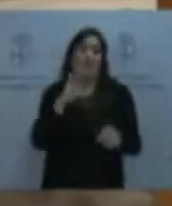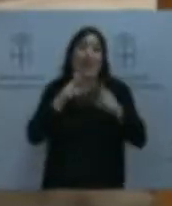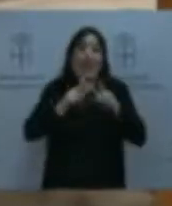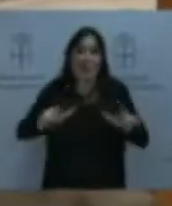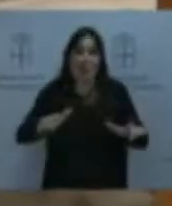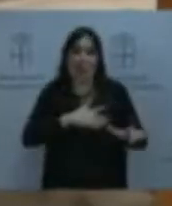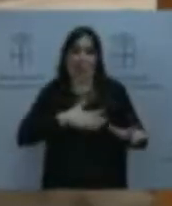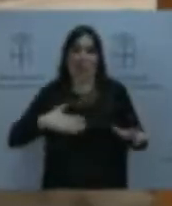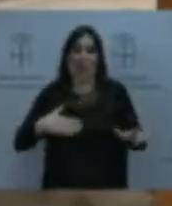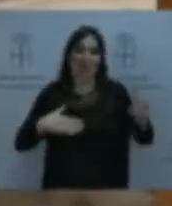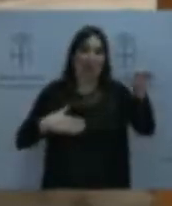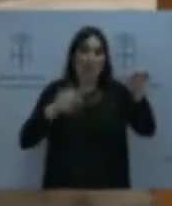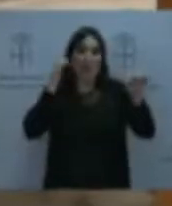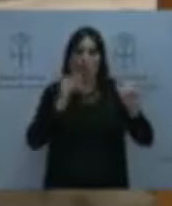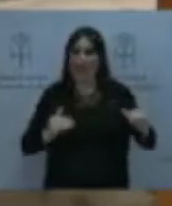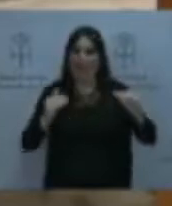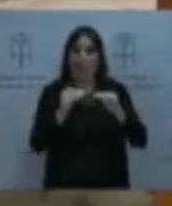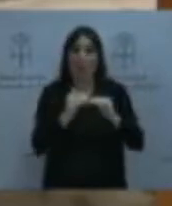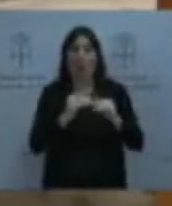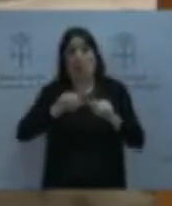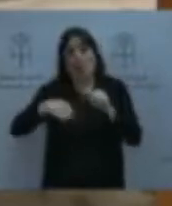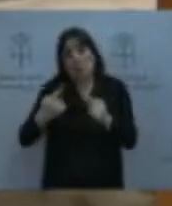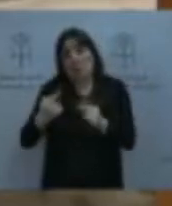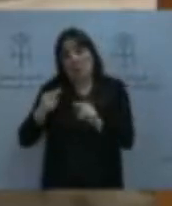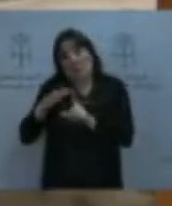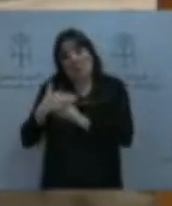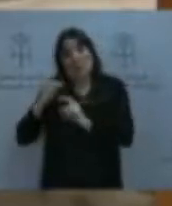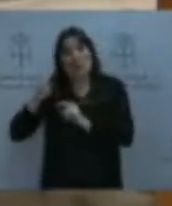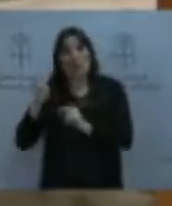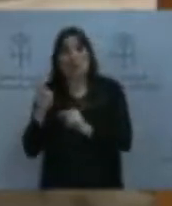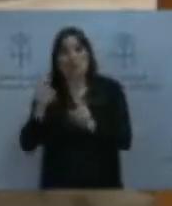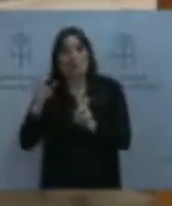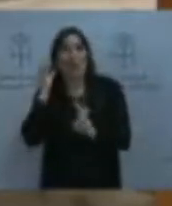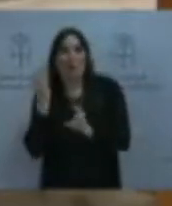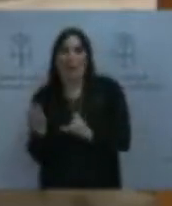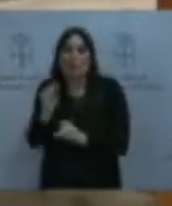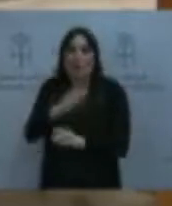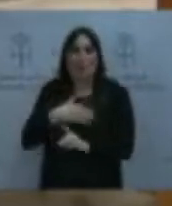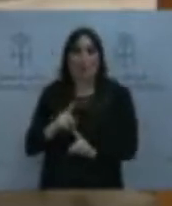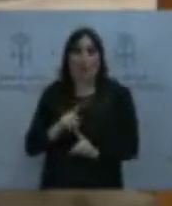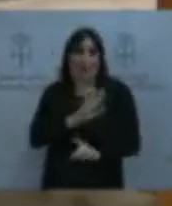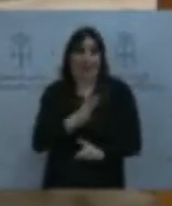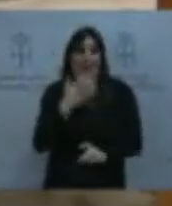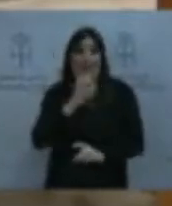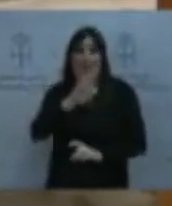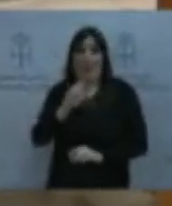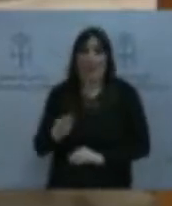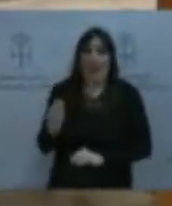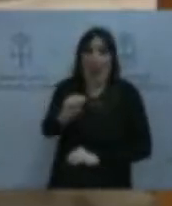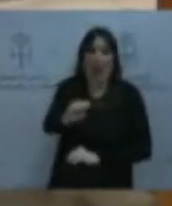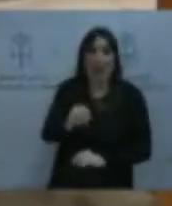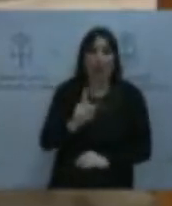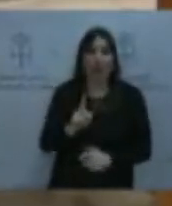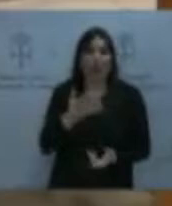¿no? Pero en todo caso, parece que no les gusta que se le añade una letra. Si estuviésemos hablando del asturiano les parecería que no pasa nada, ¿no? Pero como estamos hablando de portavoz